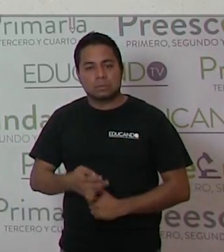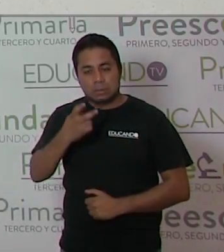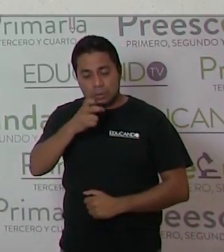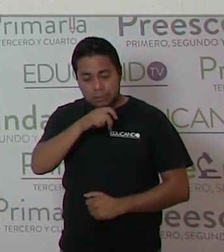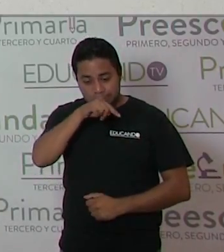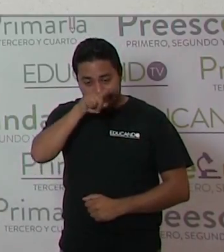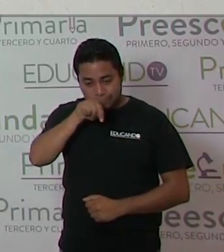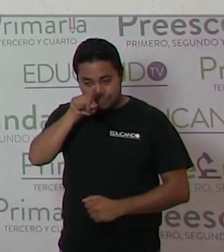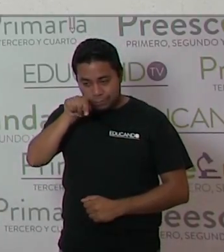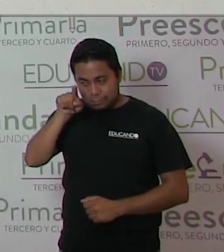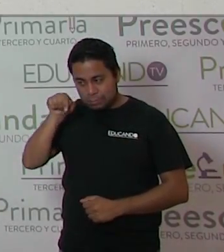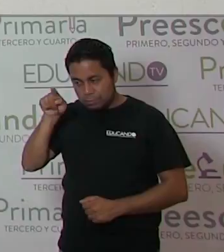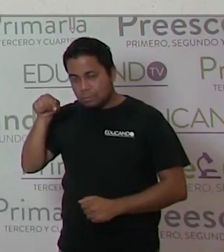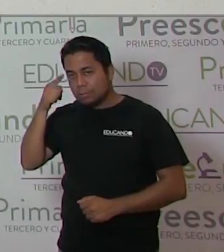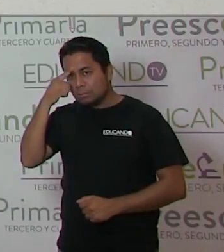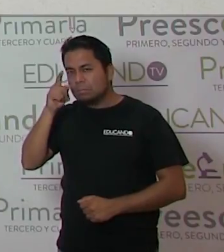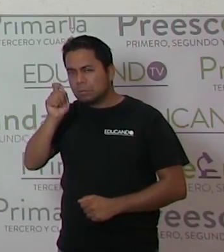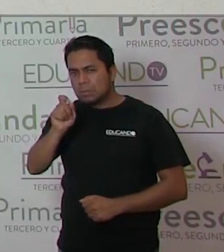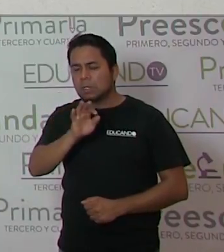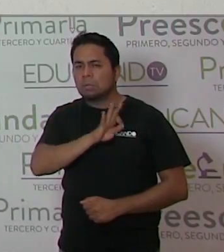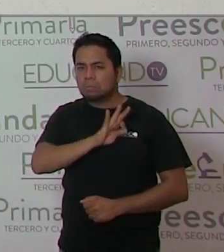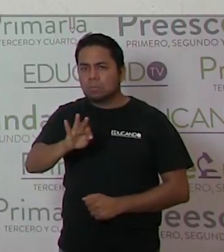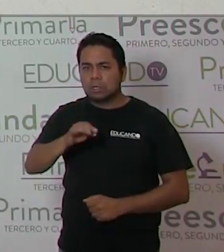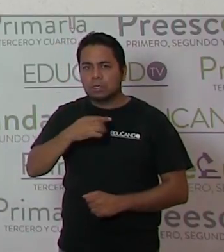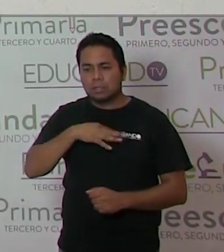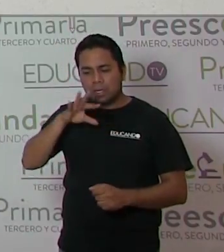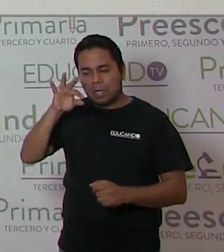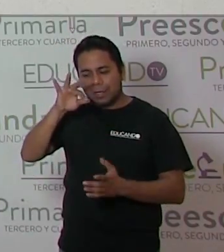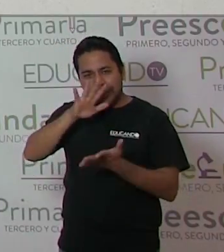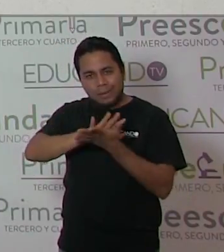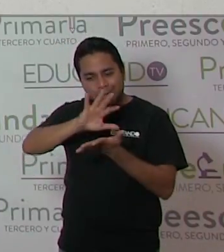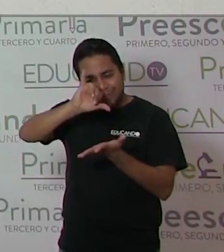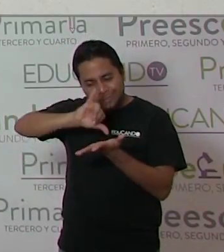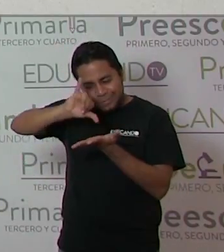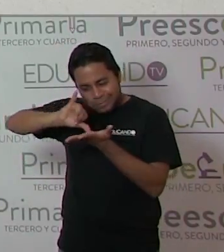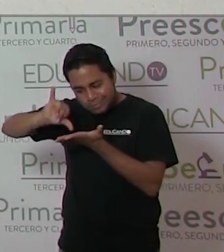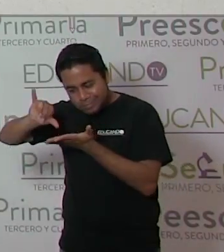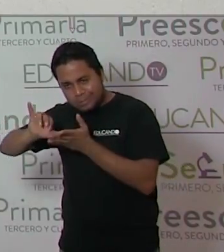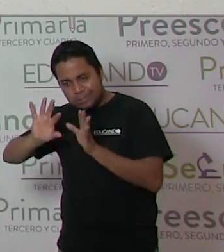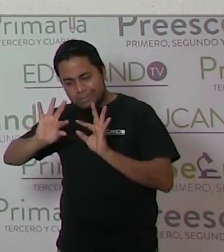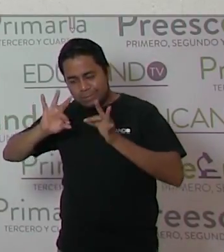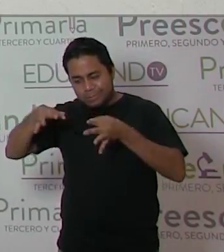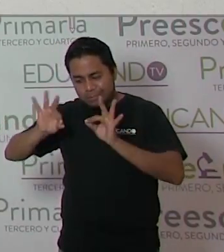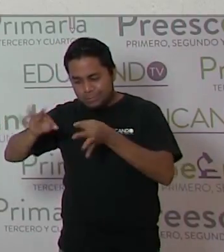Estas pestañitas son para que podamos colocar el pegamento.